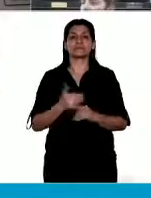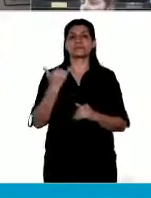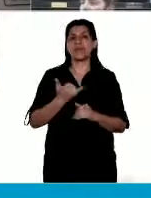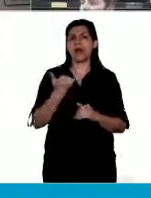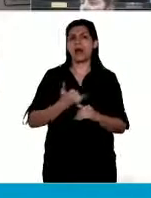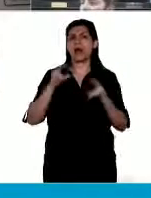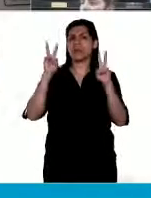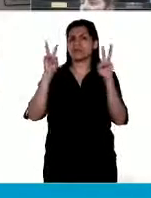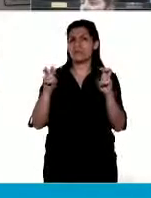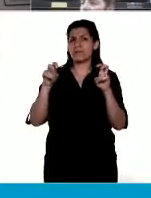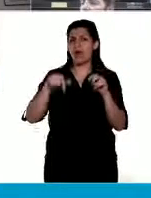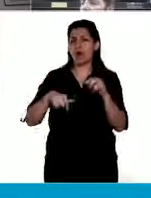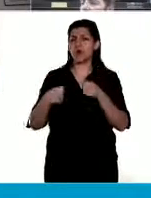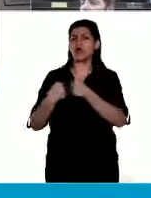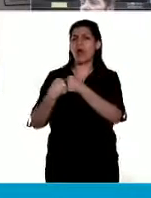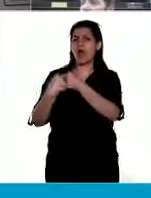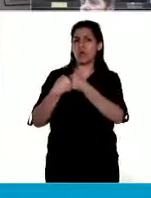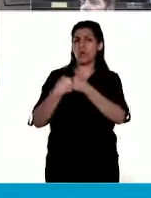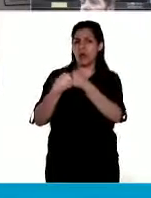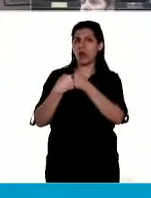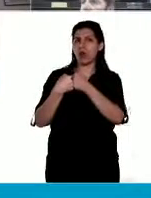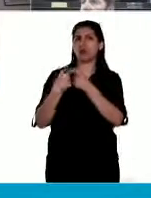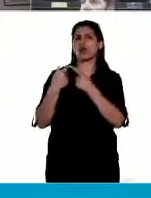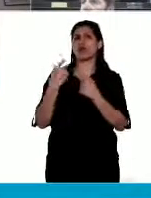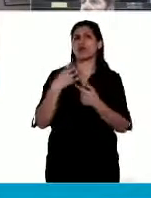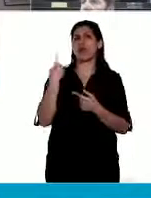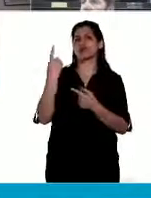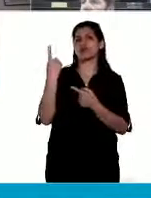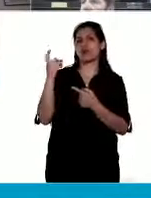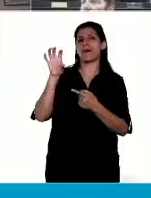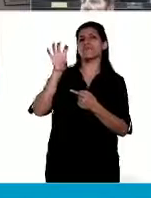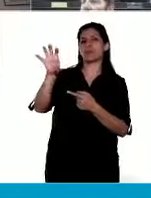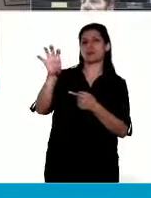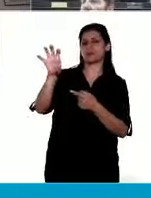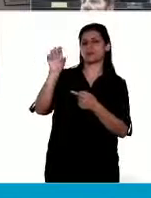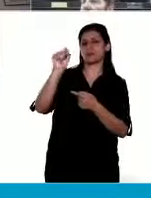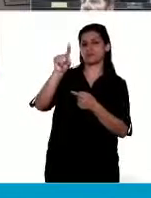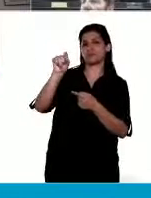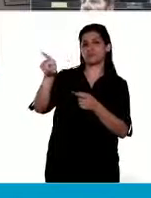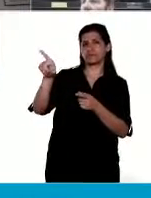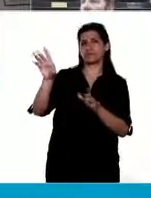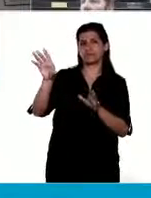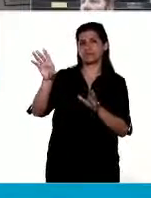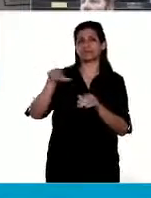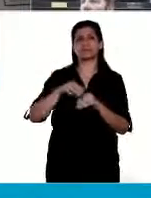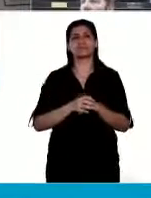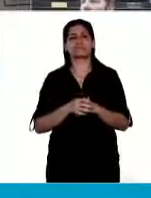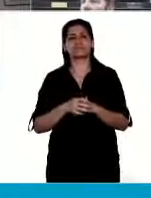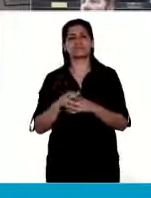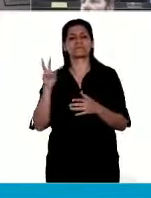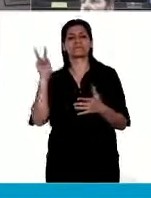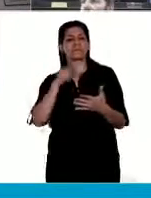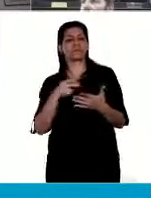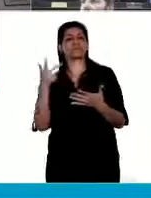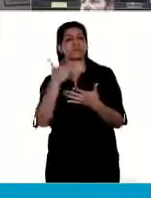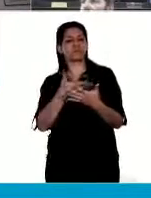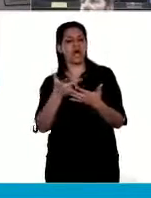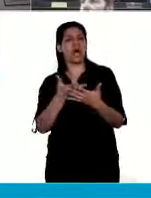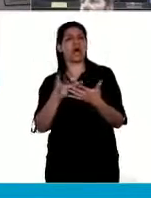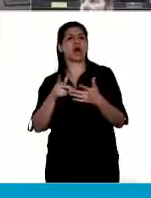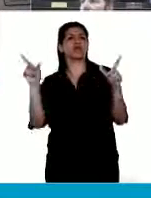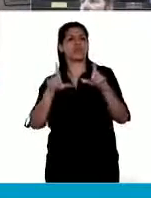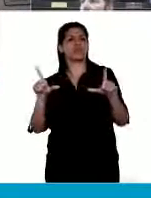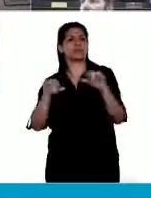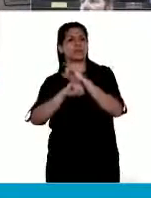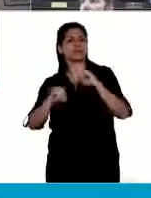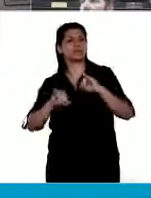hoy coincidimos con las máximas autoridades provinciales, si leemos los diarios y los medios de comunicación del día